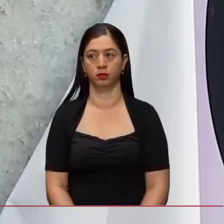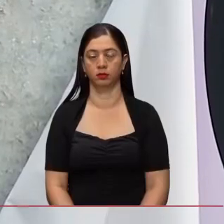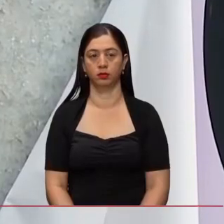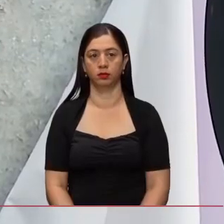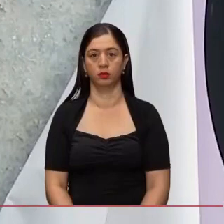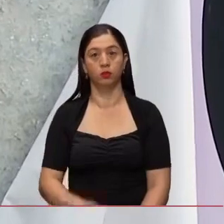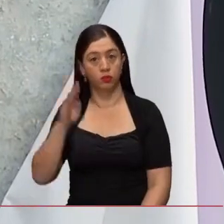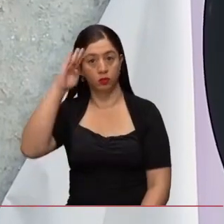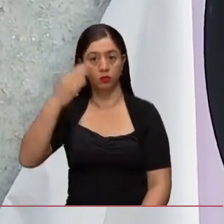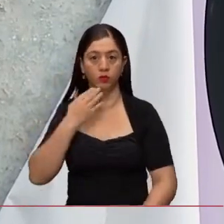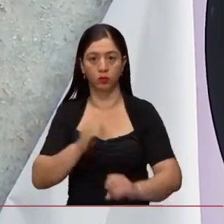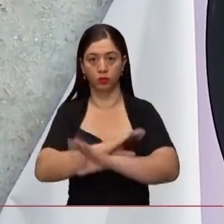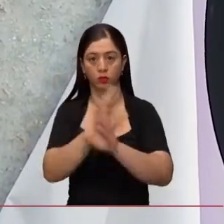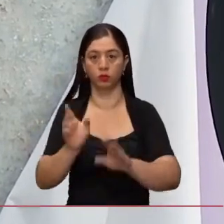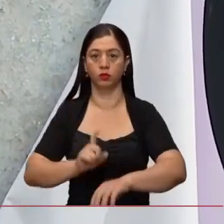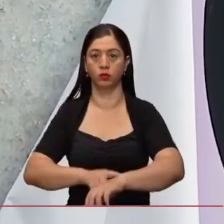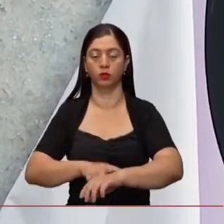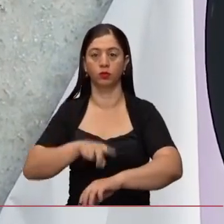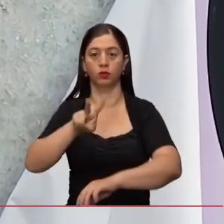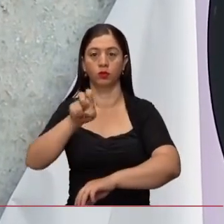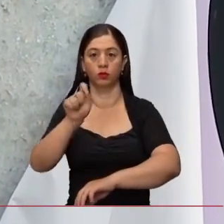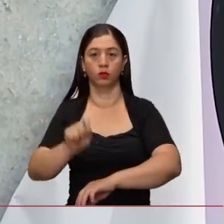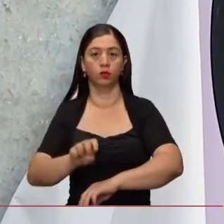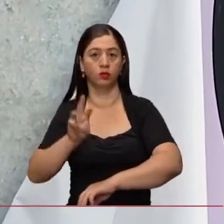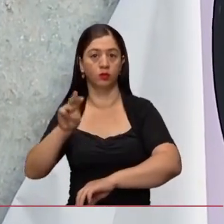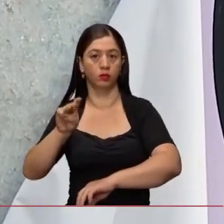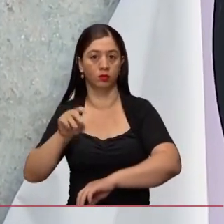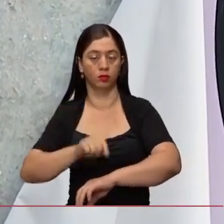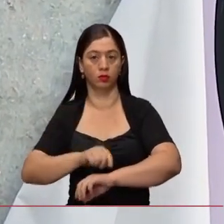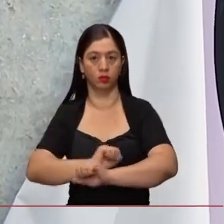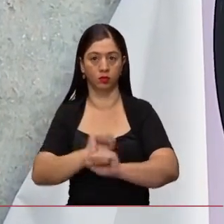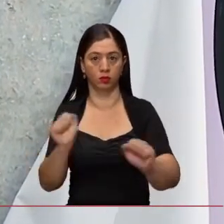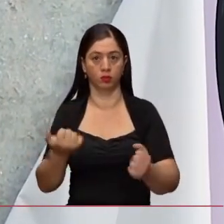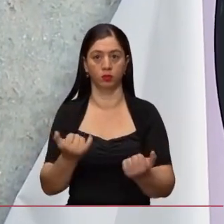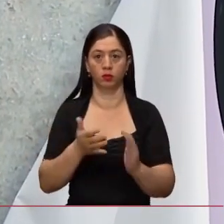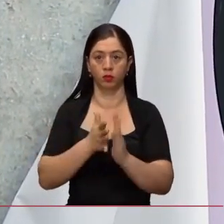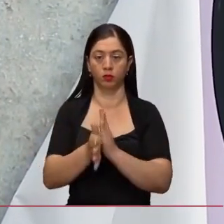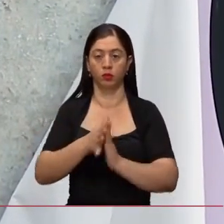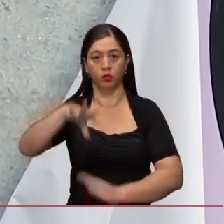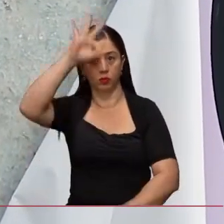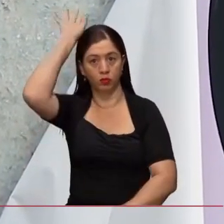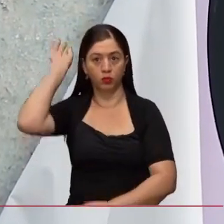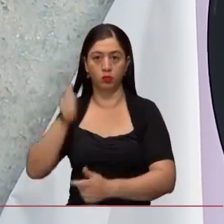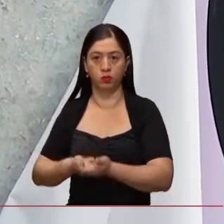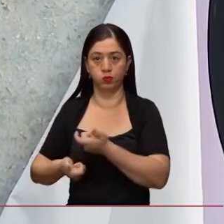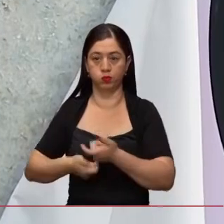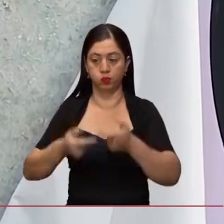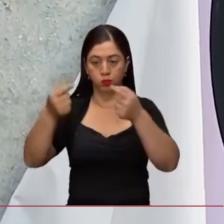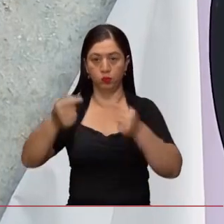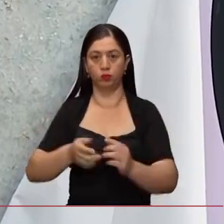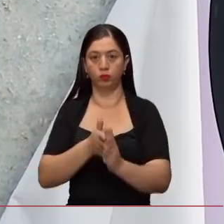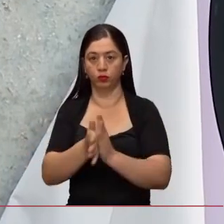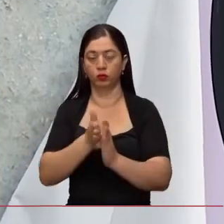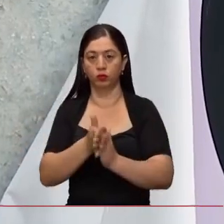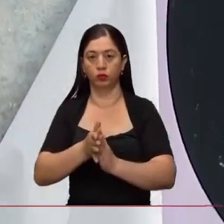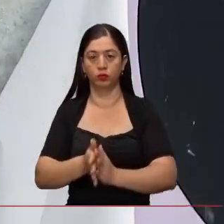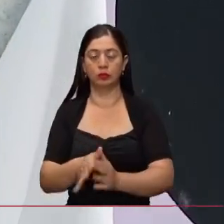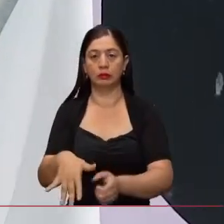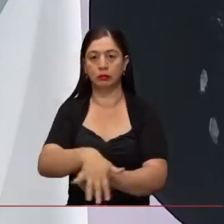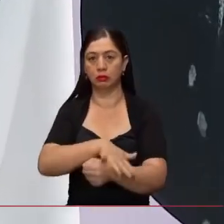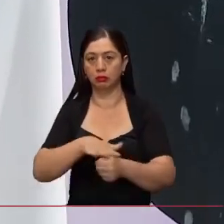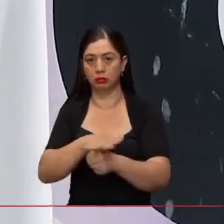Hola, ¿qué tal? Muy buenos días, 7:13 de la mañana. Pues bien, de acuerdo con el reporte de los bomberos voluntarios de Cali que atendieron esta